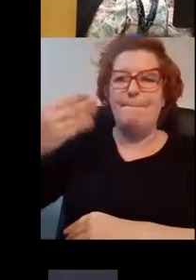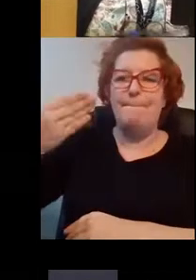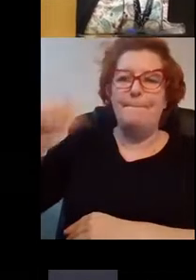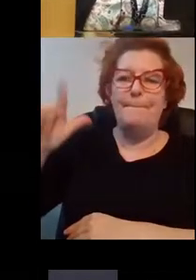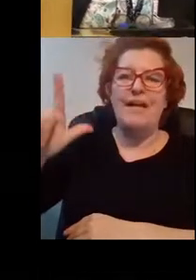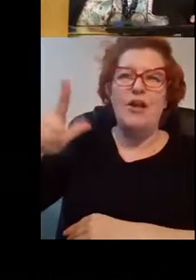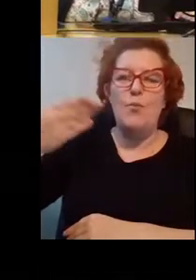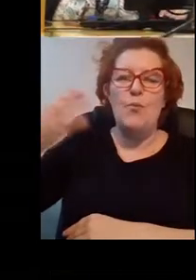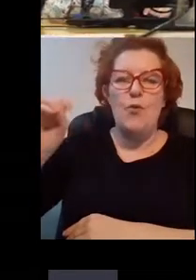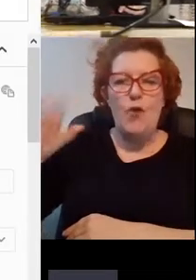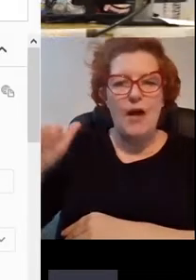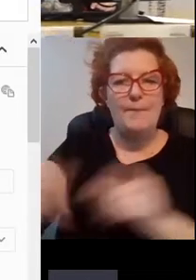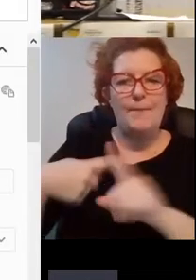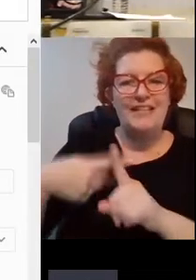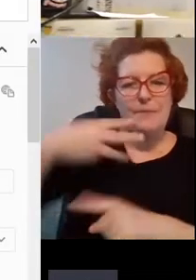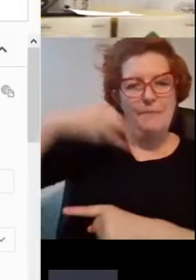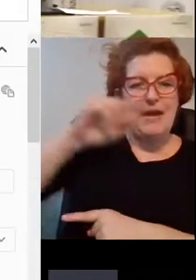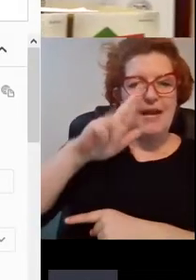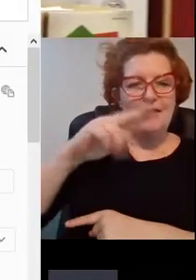Linaja.